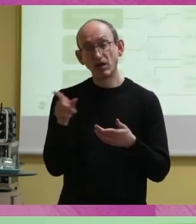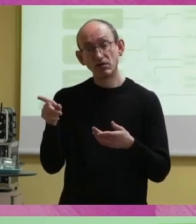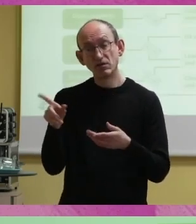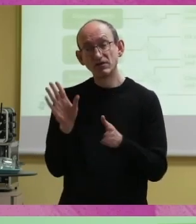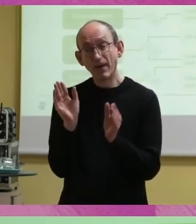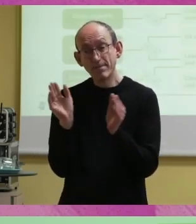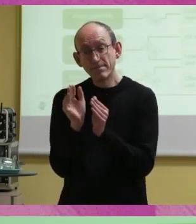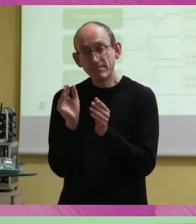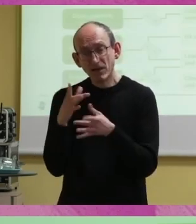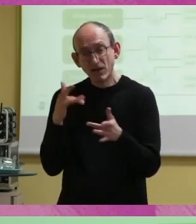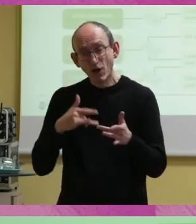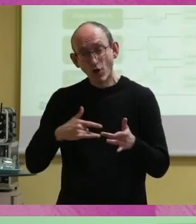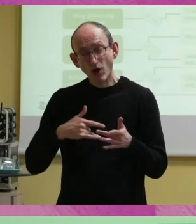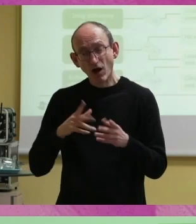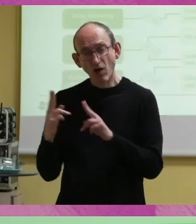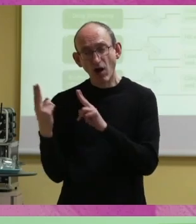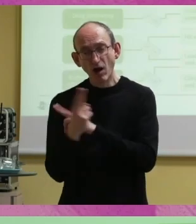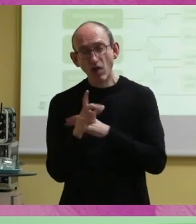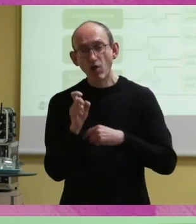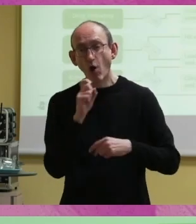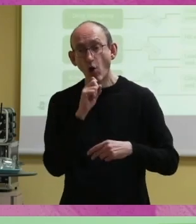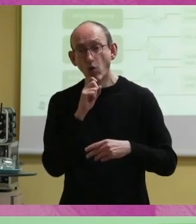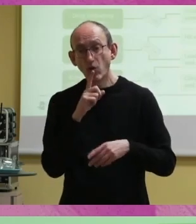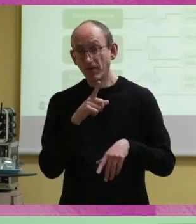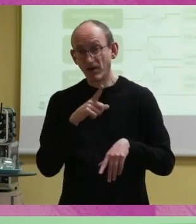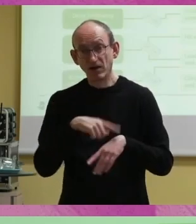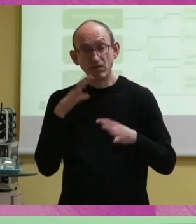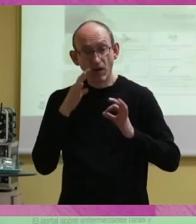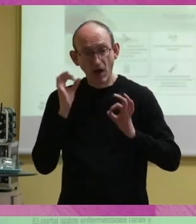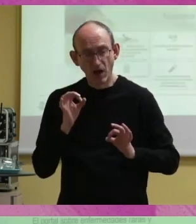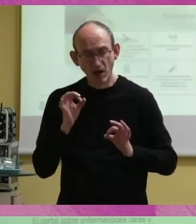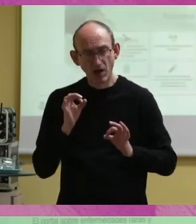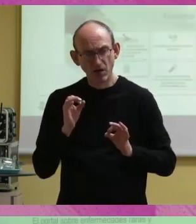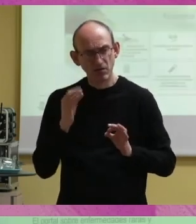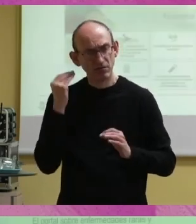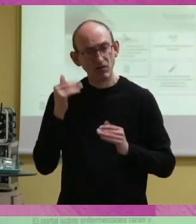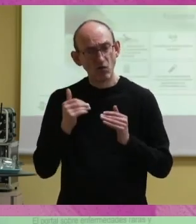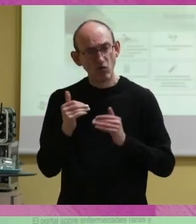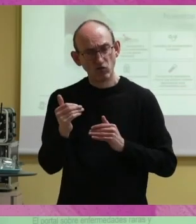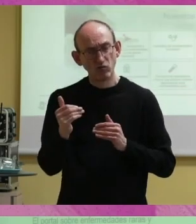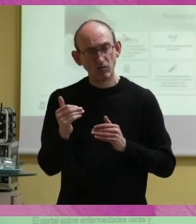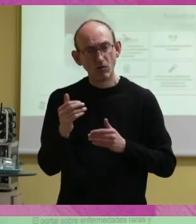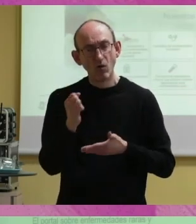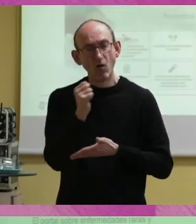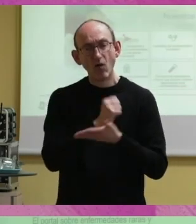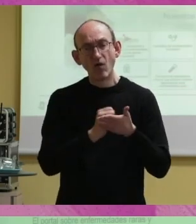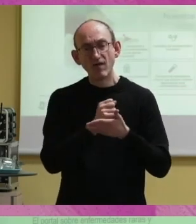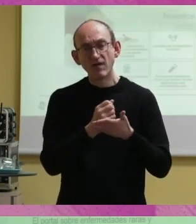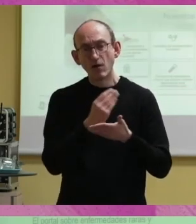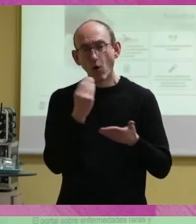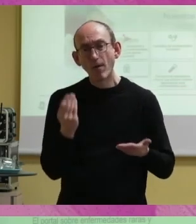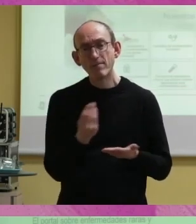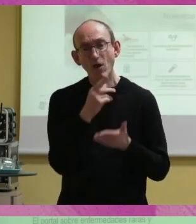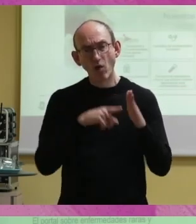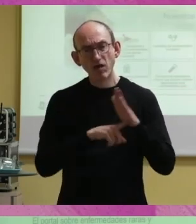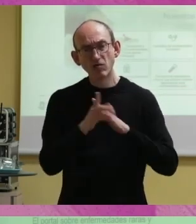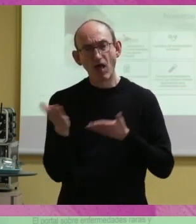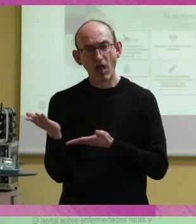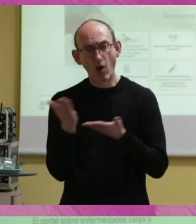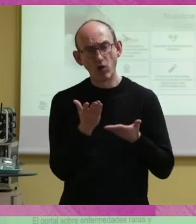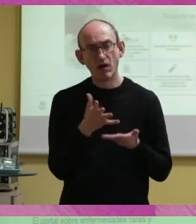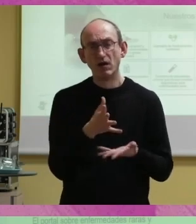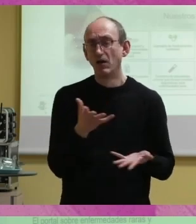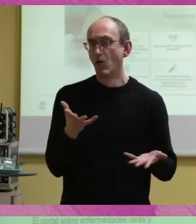ese mini órgano a tiempo real, y esto creemos que el día de mañana puede también ayudar al desarrollo de fármacos. ¿Cómo seguir todo esto? Todo